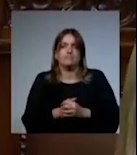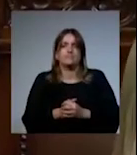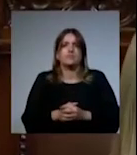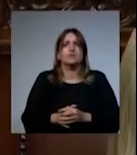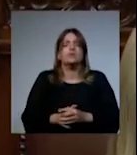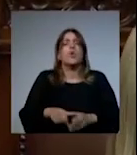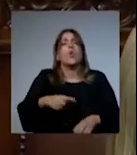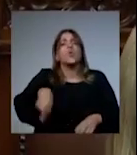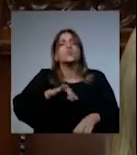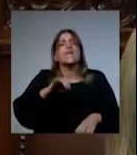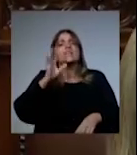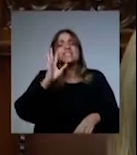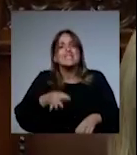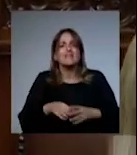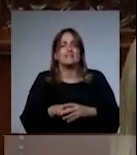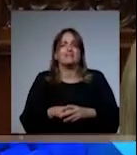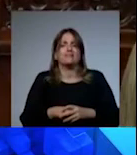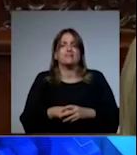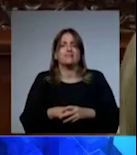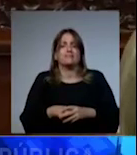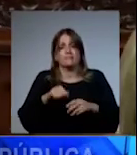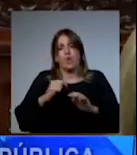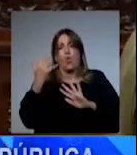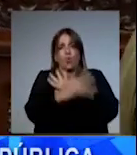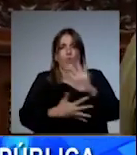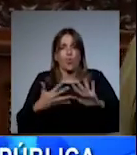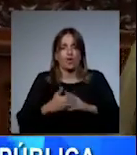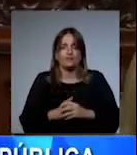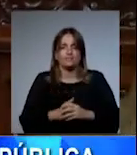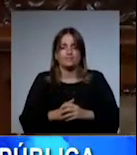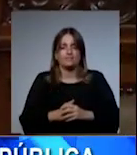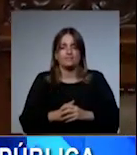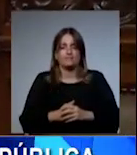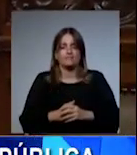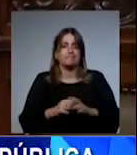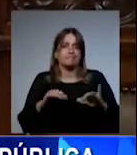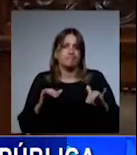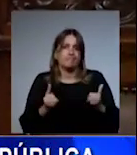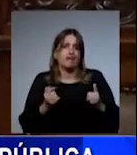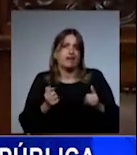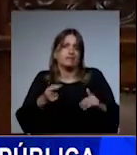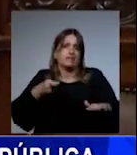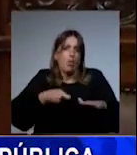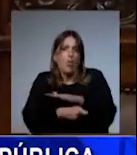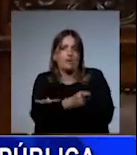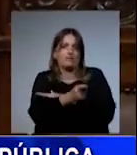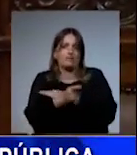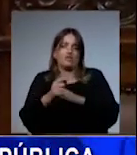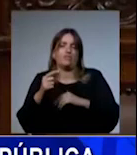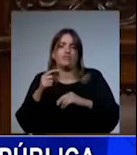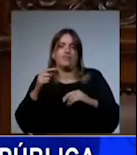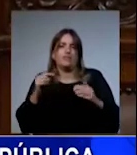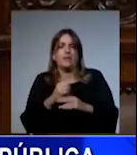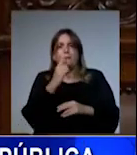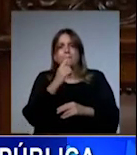Ustedes saben que nuestro país estaba por enfrentar un juicio inminente